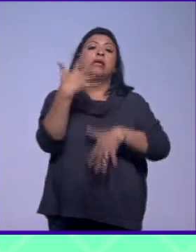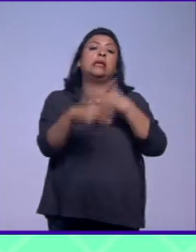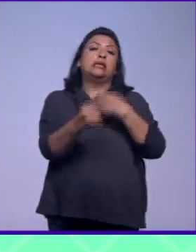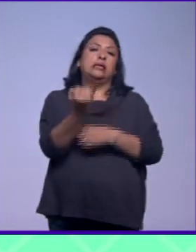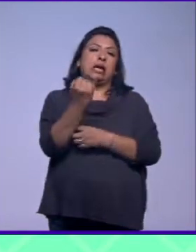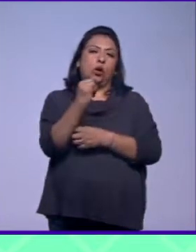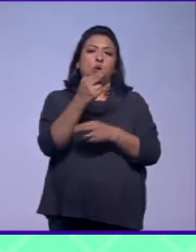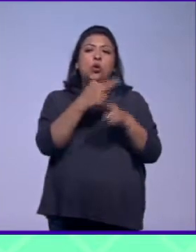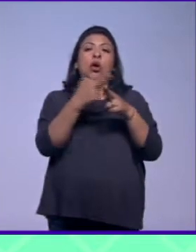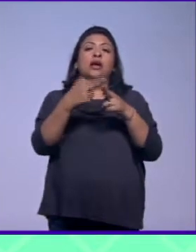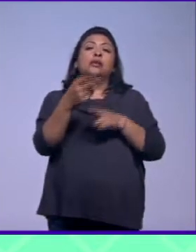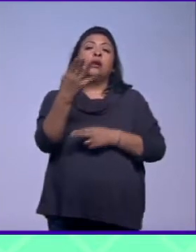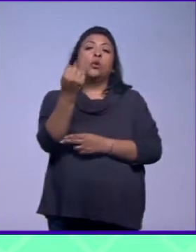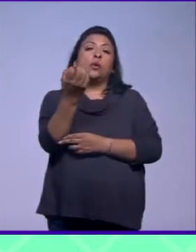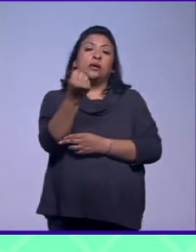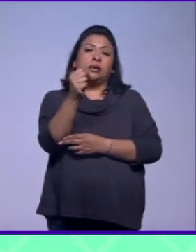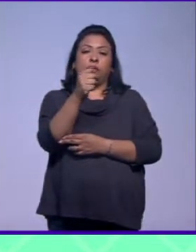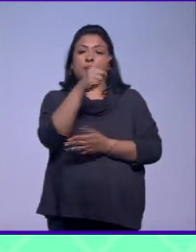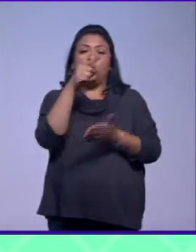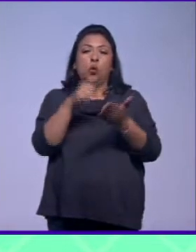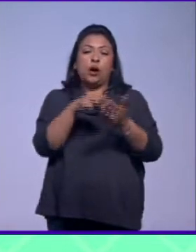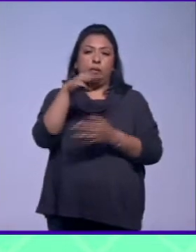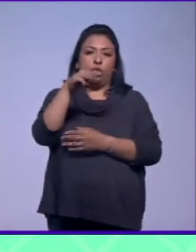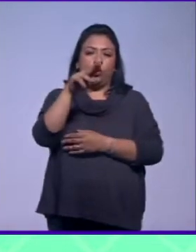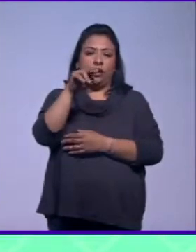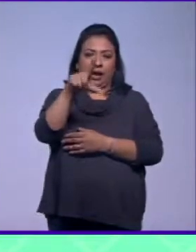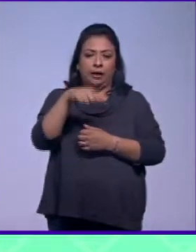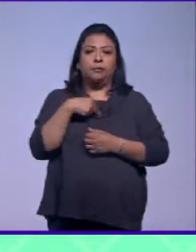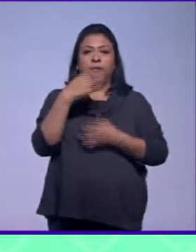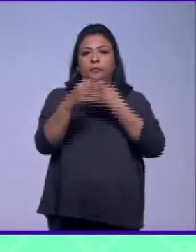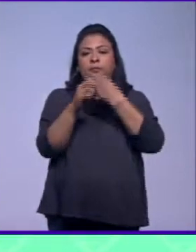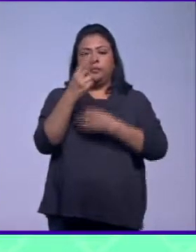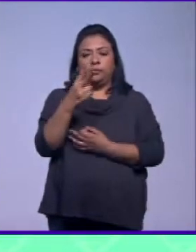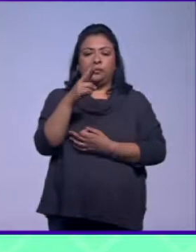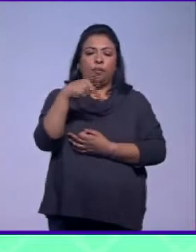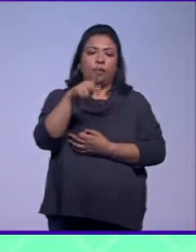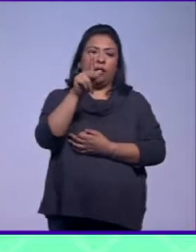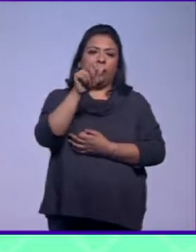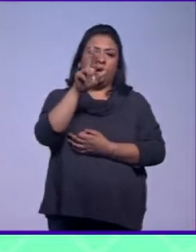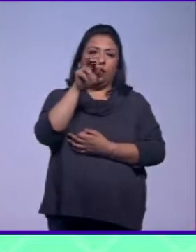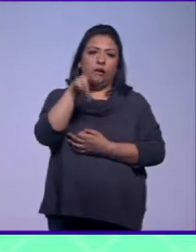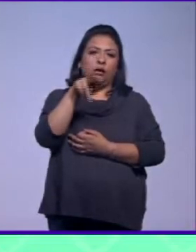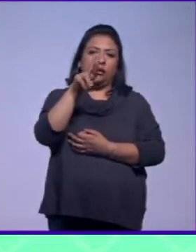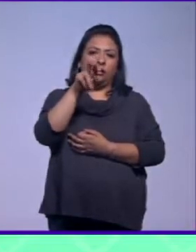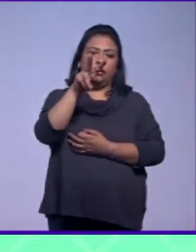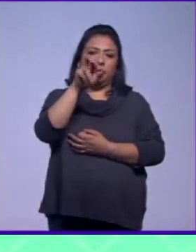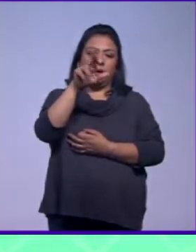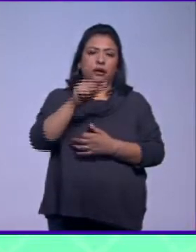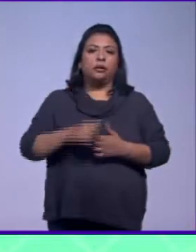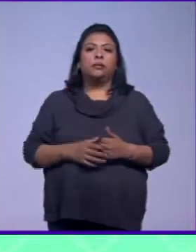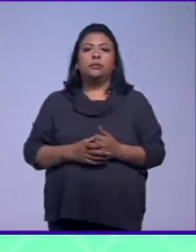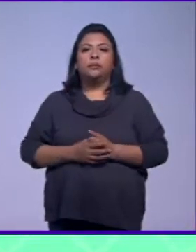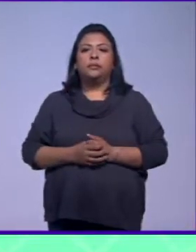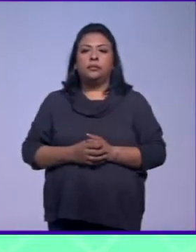junio y hasta el 9 de septiembre en el munal noticias 22 karen ribera